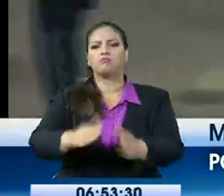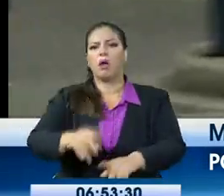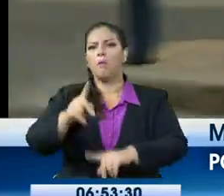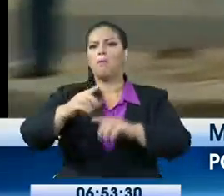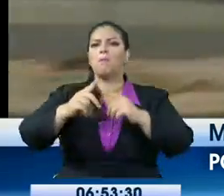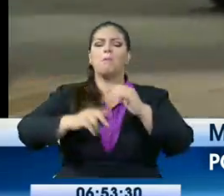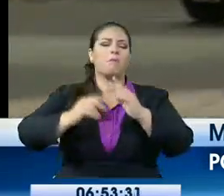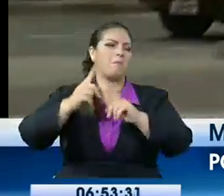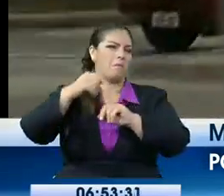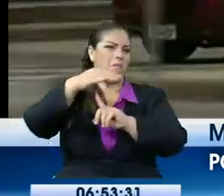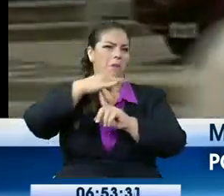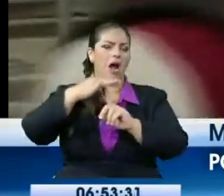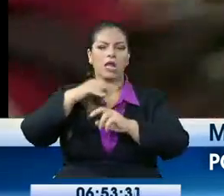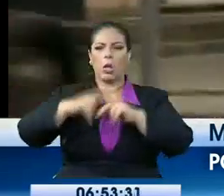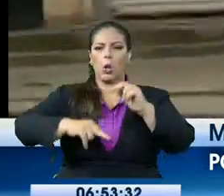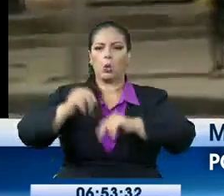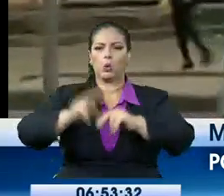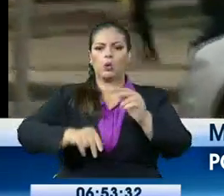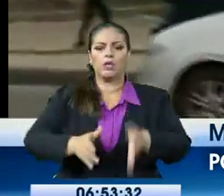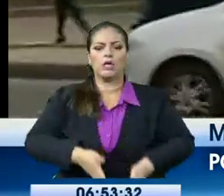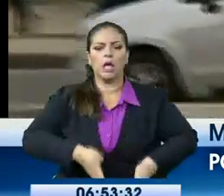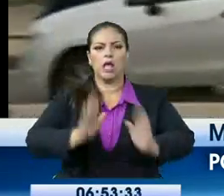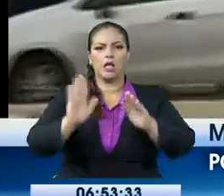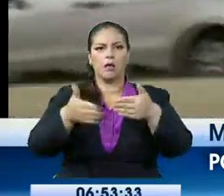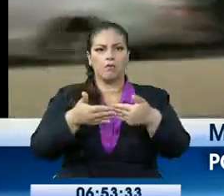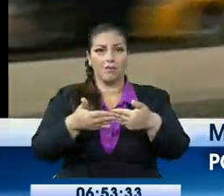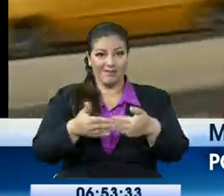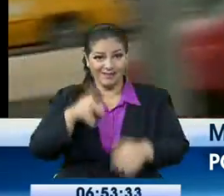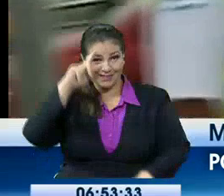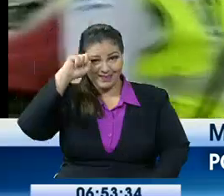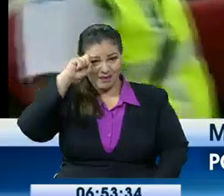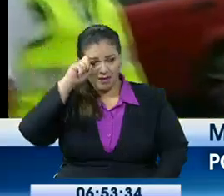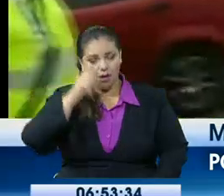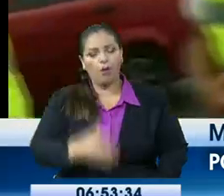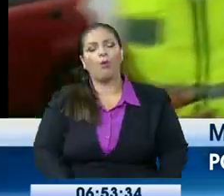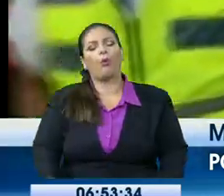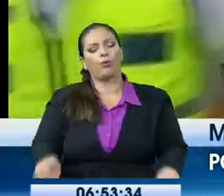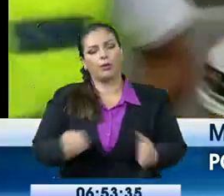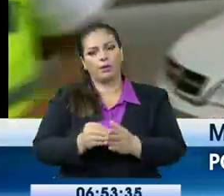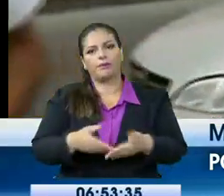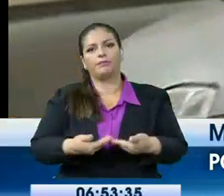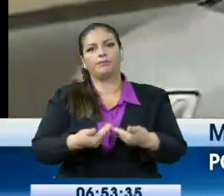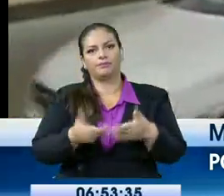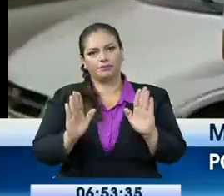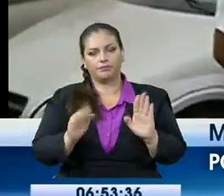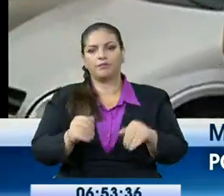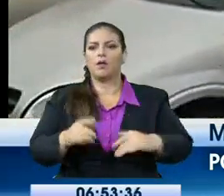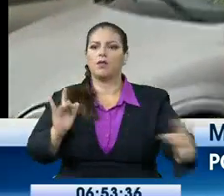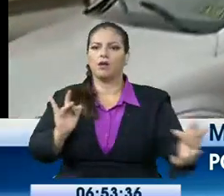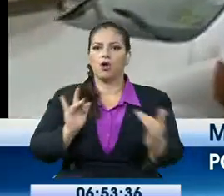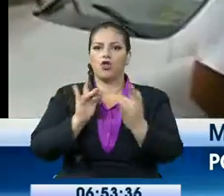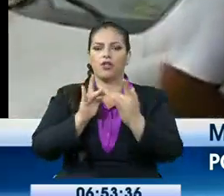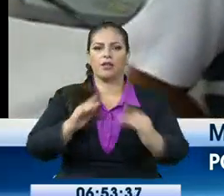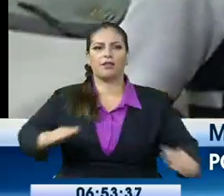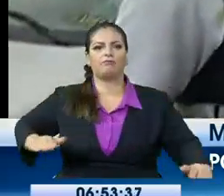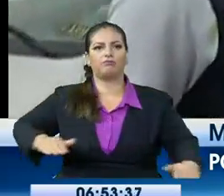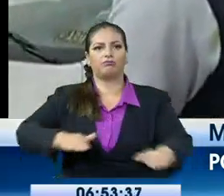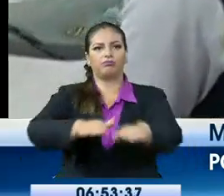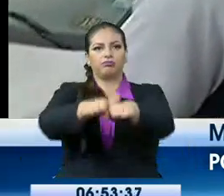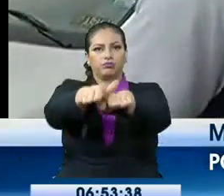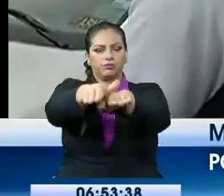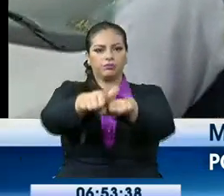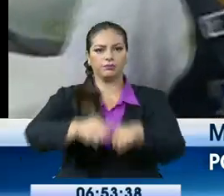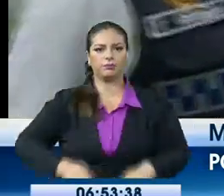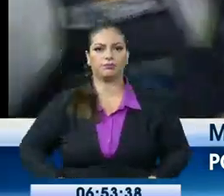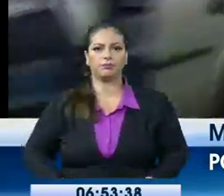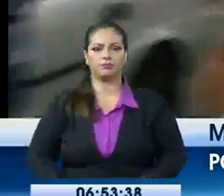acá también con mi estimado, el señor Freddy Granda, con quien vamos a continuar el diálogo. Los señores habitantes de las ciudadelas, los Álamos